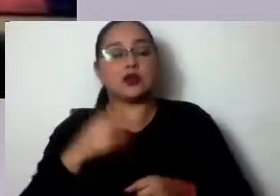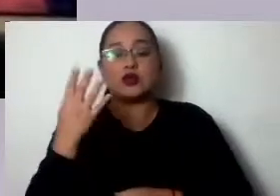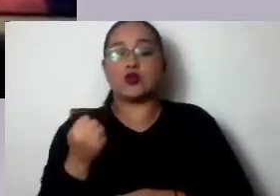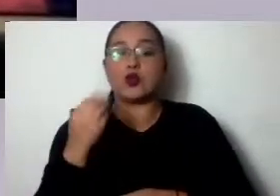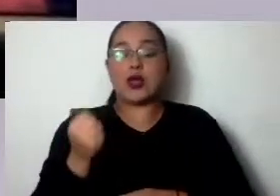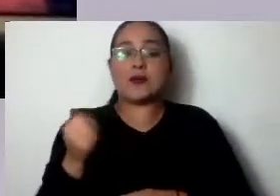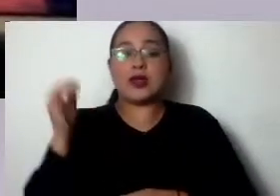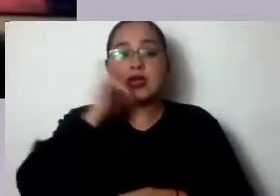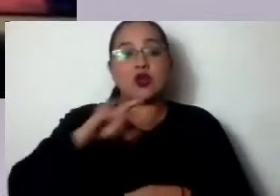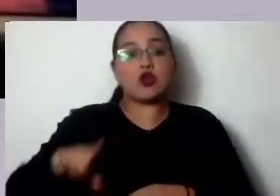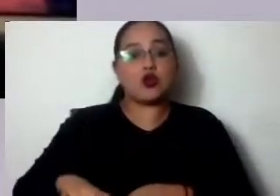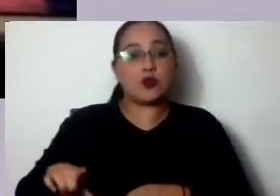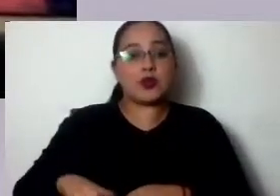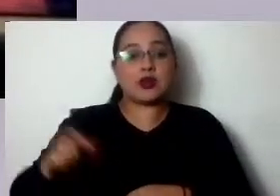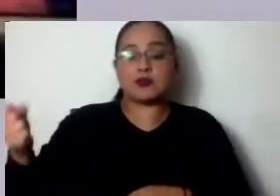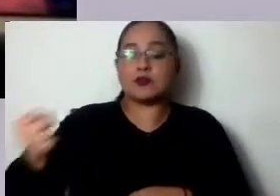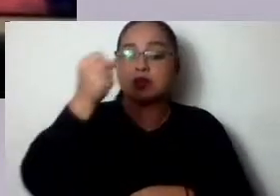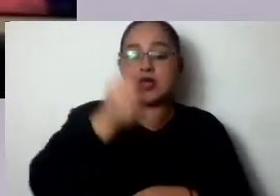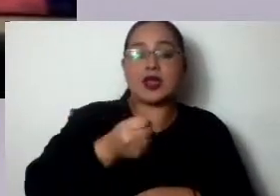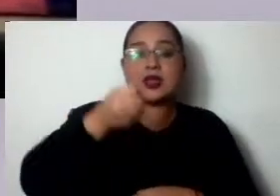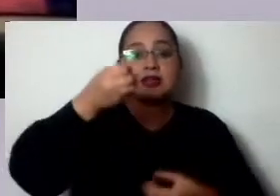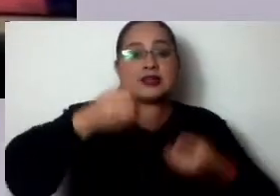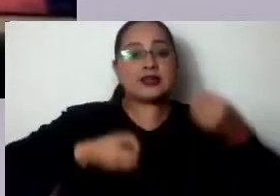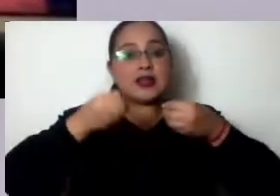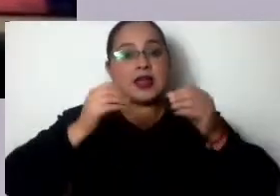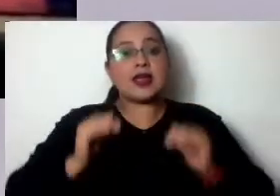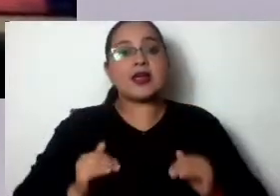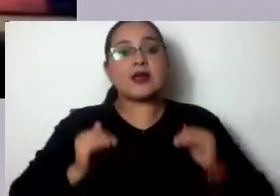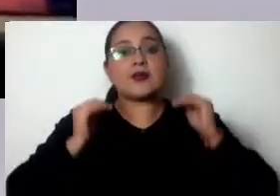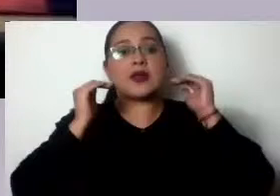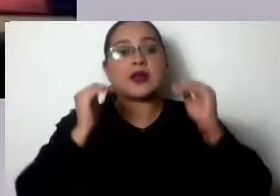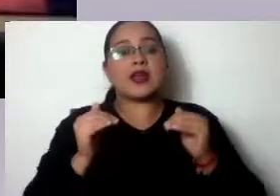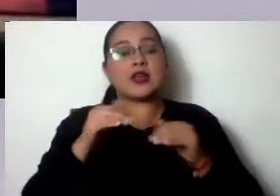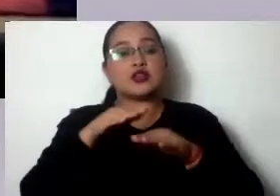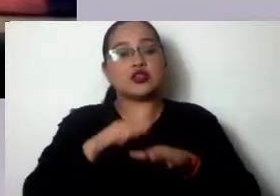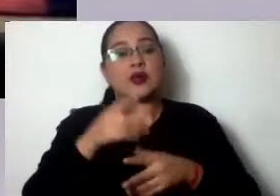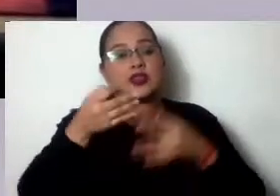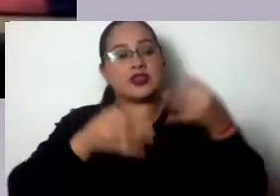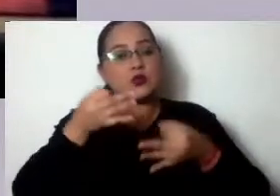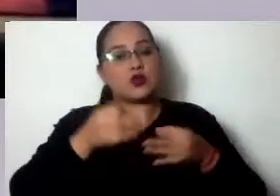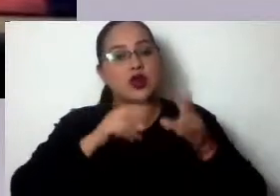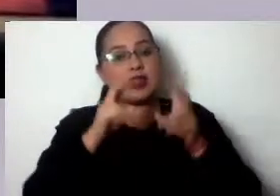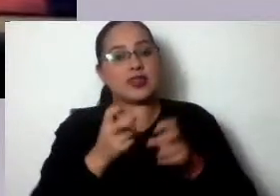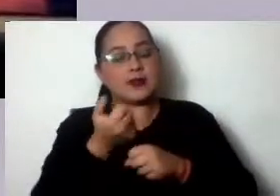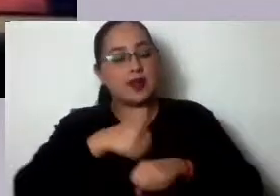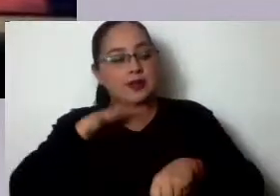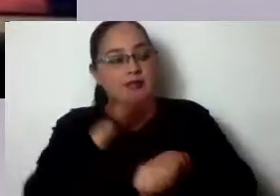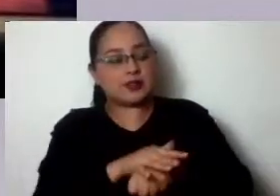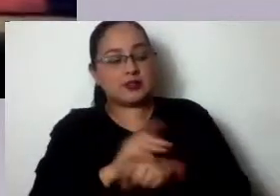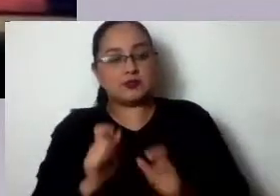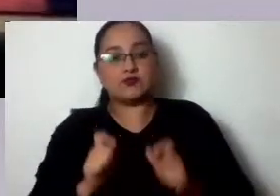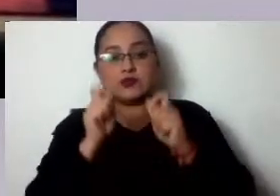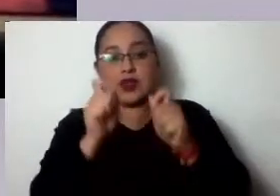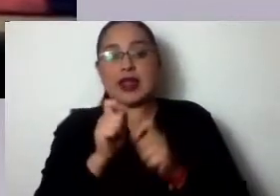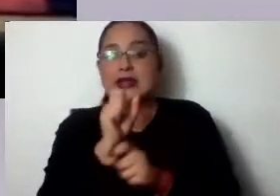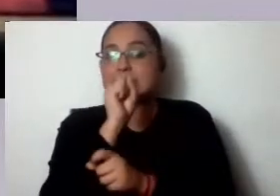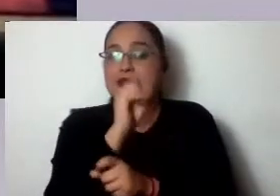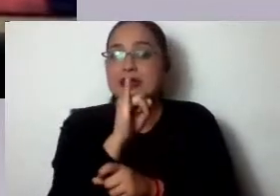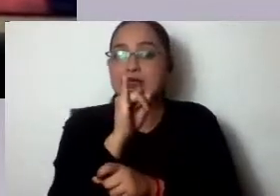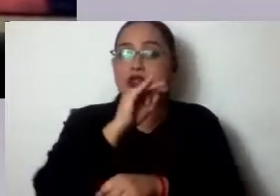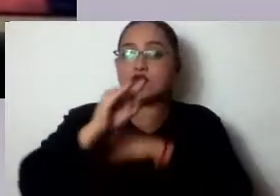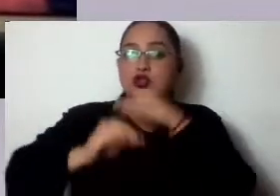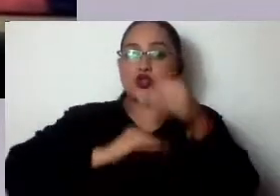designó como magistrada de la sala superior del tribunal de lo contencioso administrativo cargo que fue ratificado por unanimidad